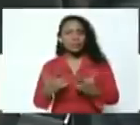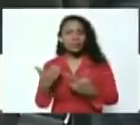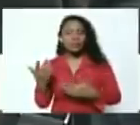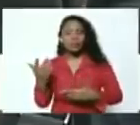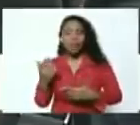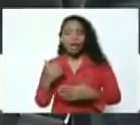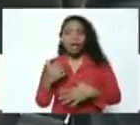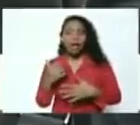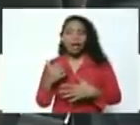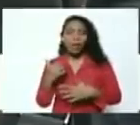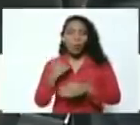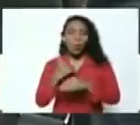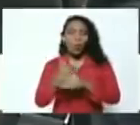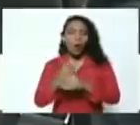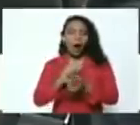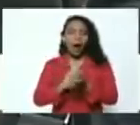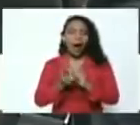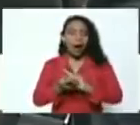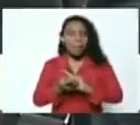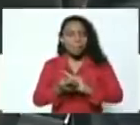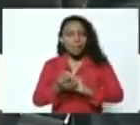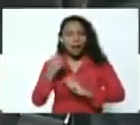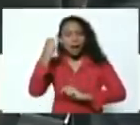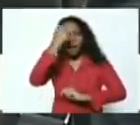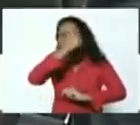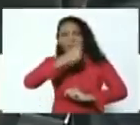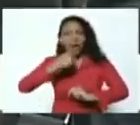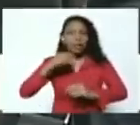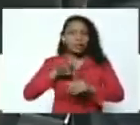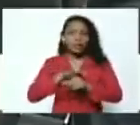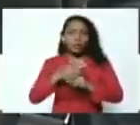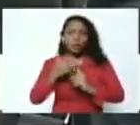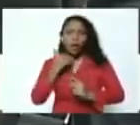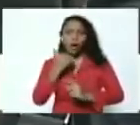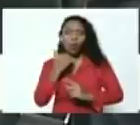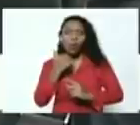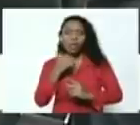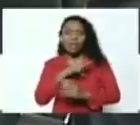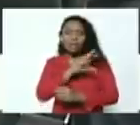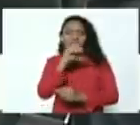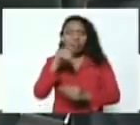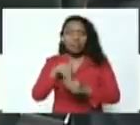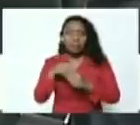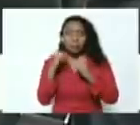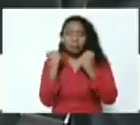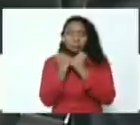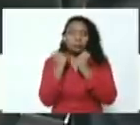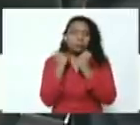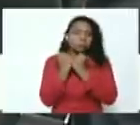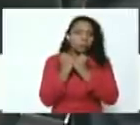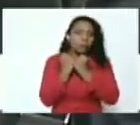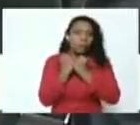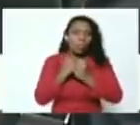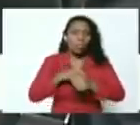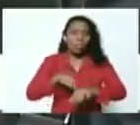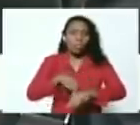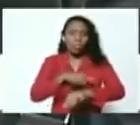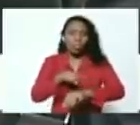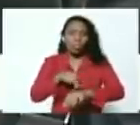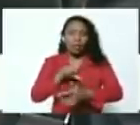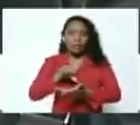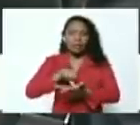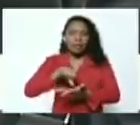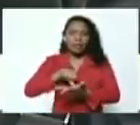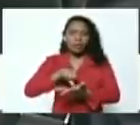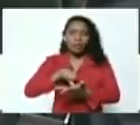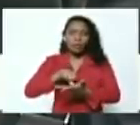para cambiarle el rostro a la situación de hacinamiento y retardo de las causas en los centros